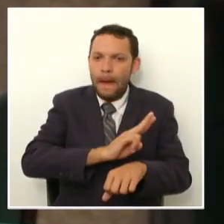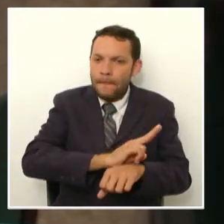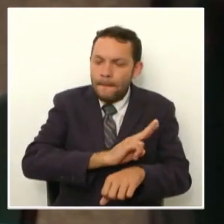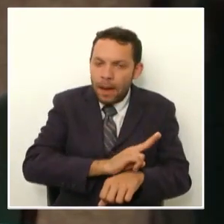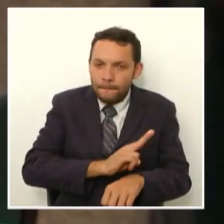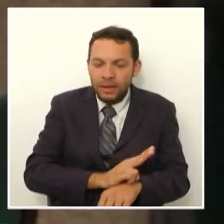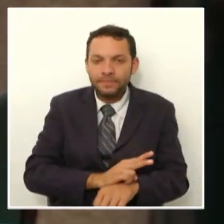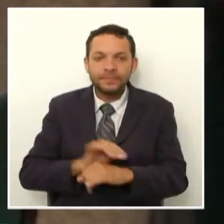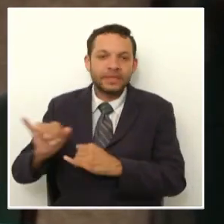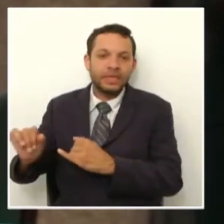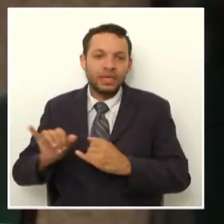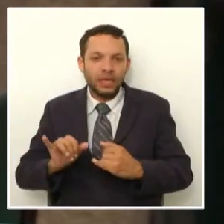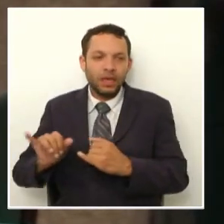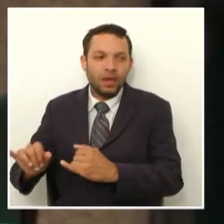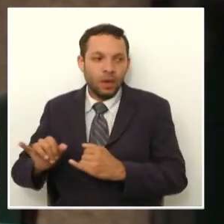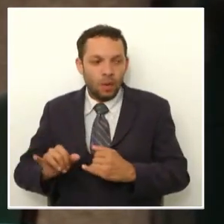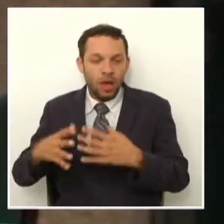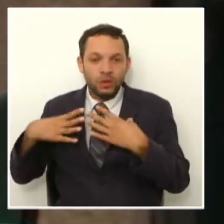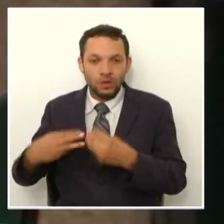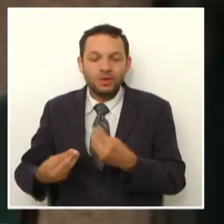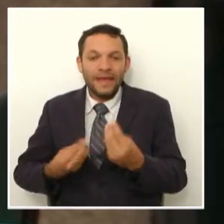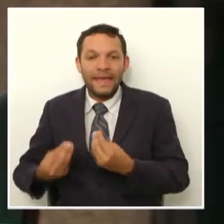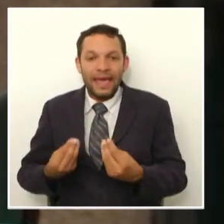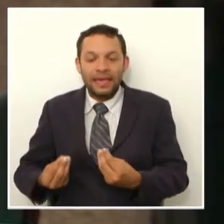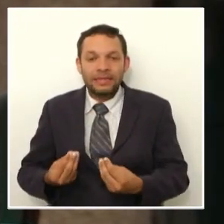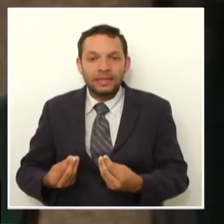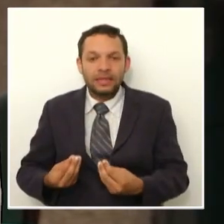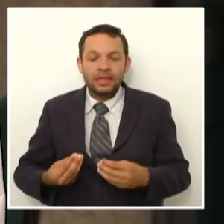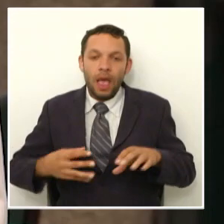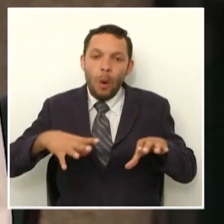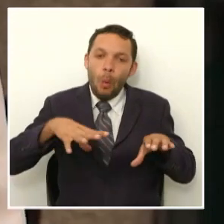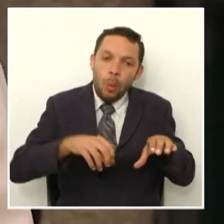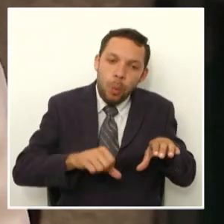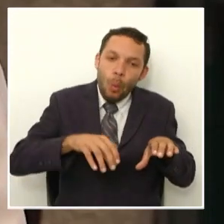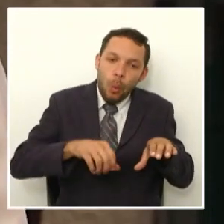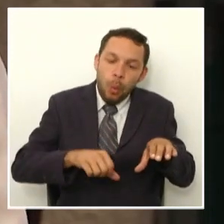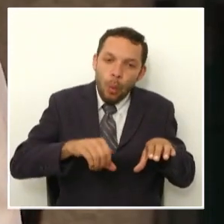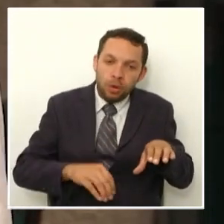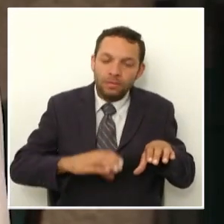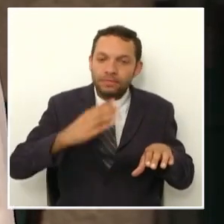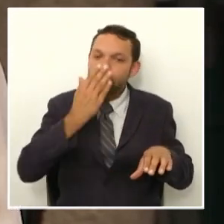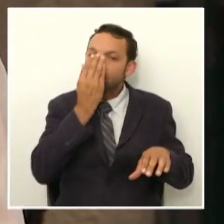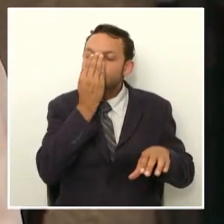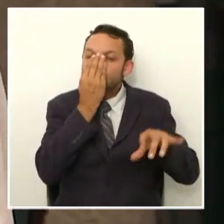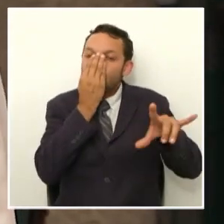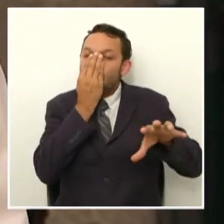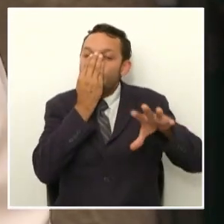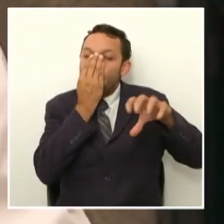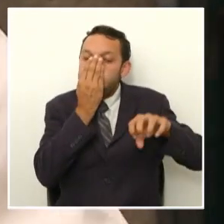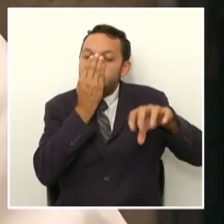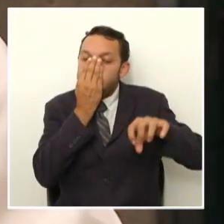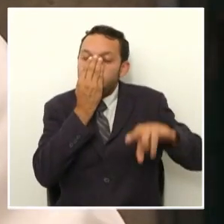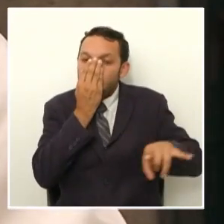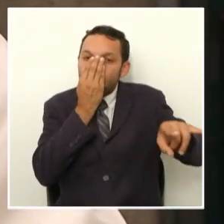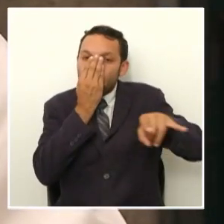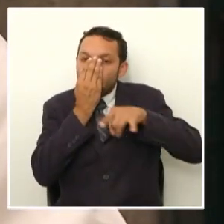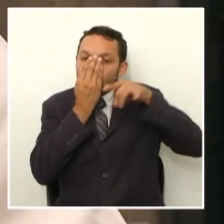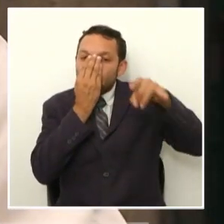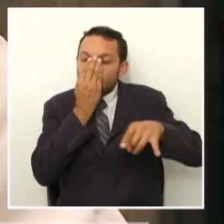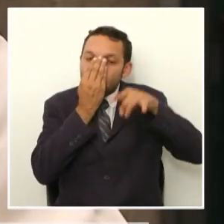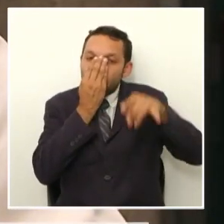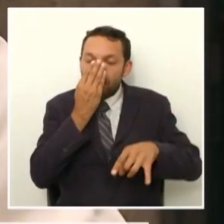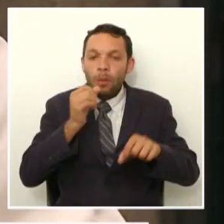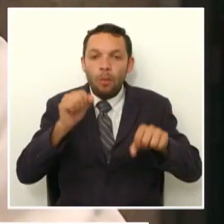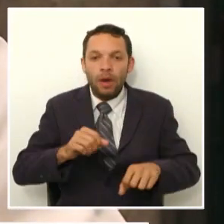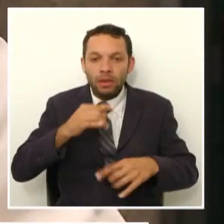tocaba a nosotros. Dar bomba y controlar el paciente y clínica, tanta clínica. Hoy hablaba con Luis